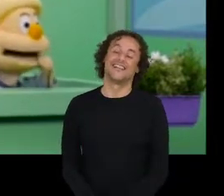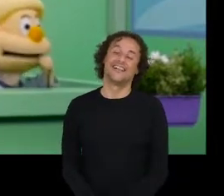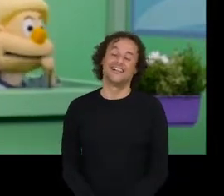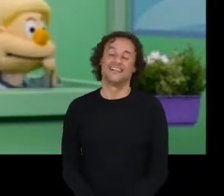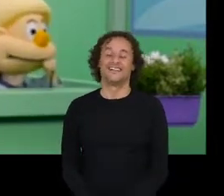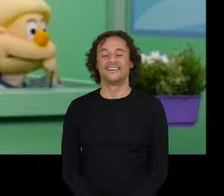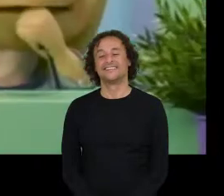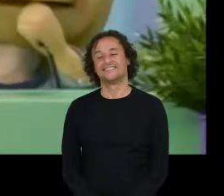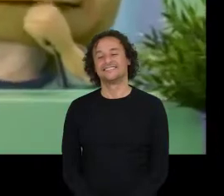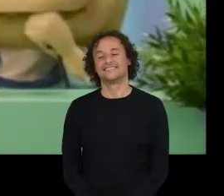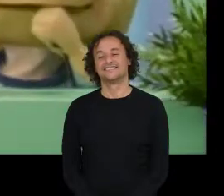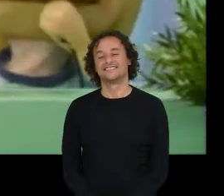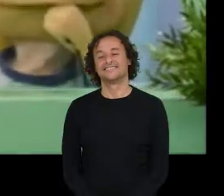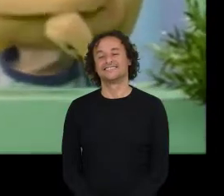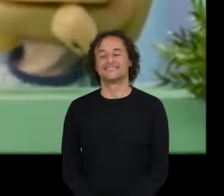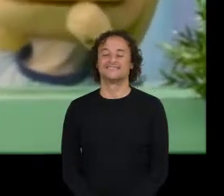Ay.